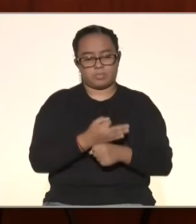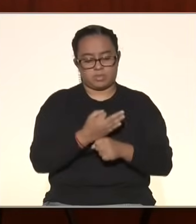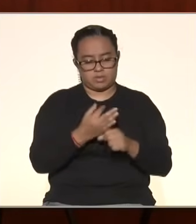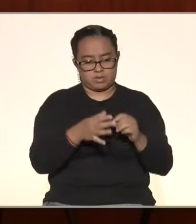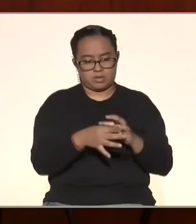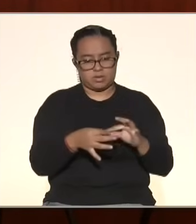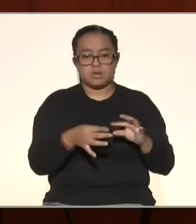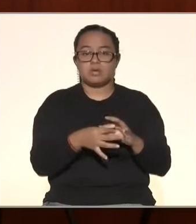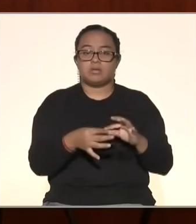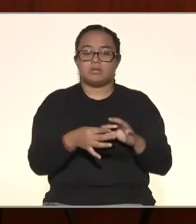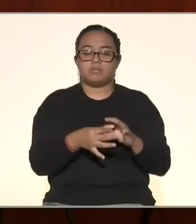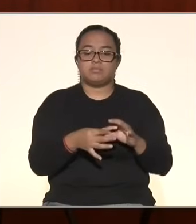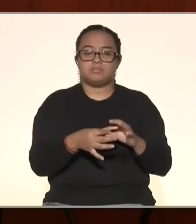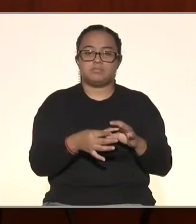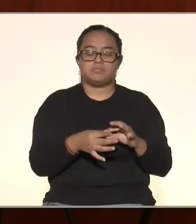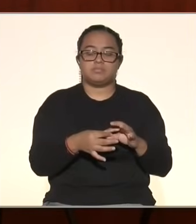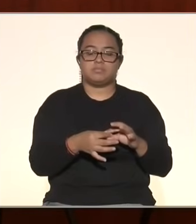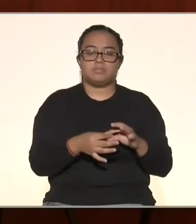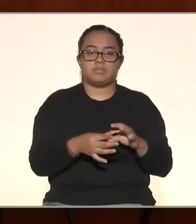comentado, hay